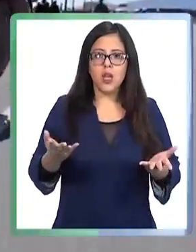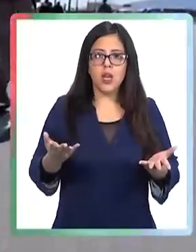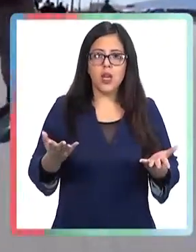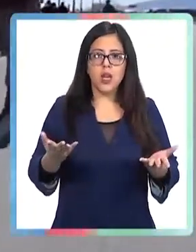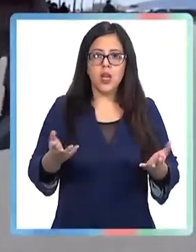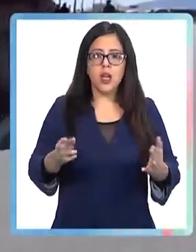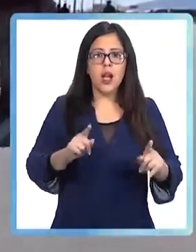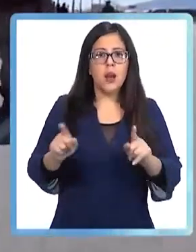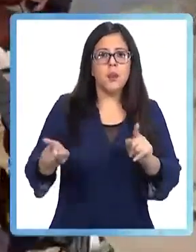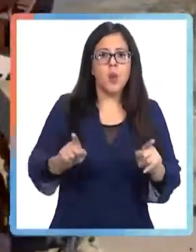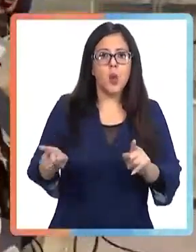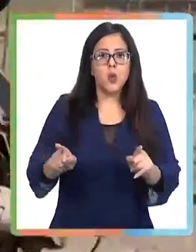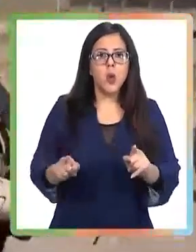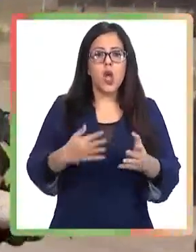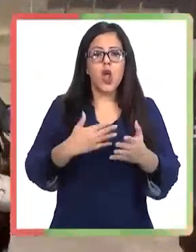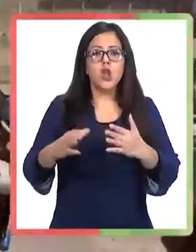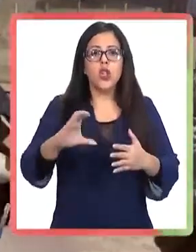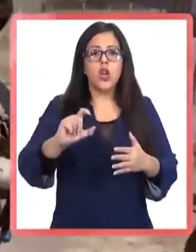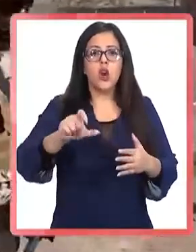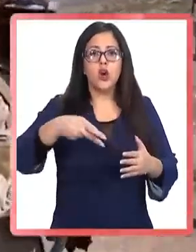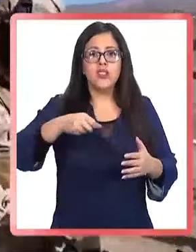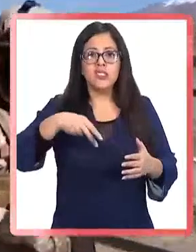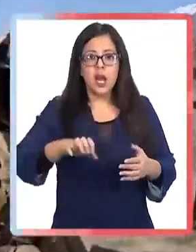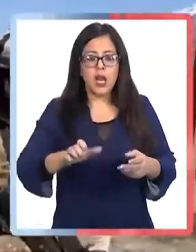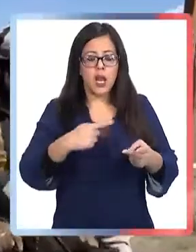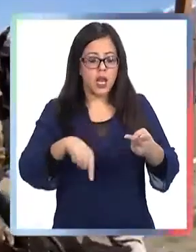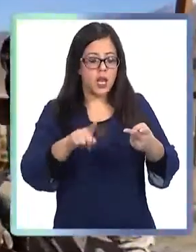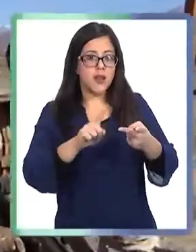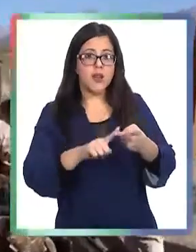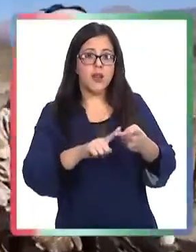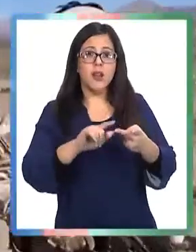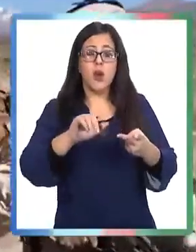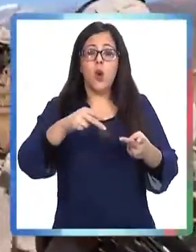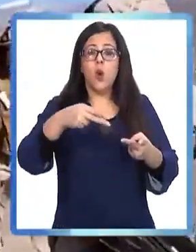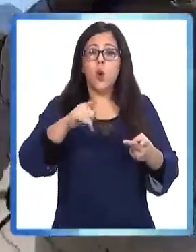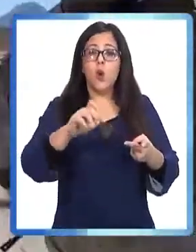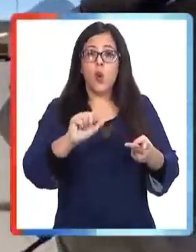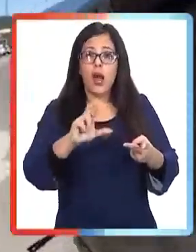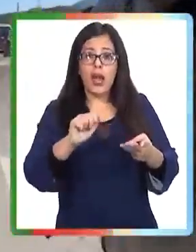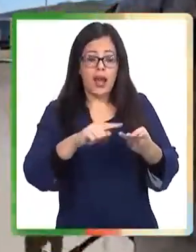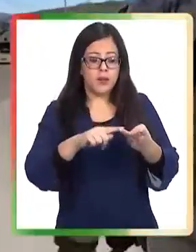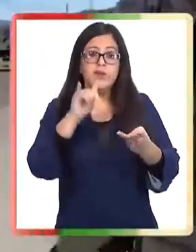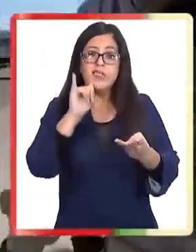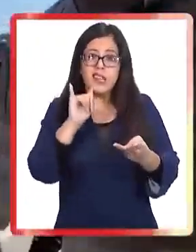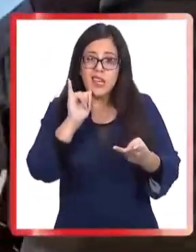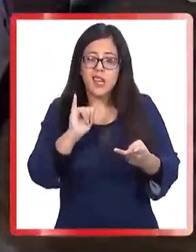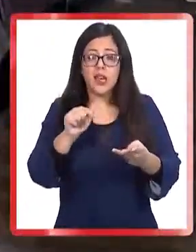de productoras de eventos en Colchane, en Huara y en Iquique. Ha dispuesto